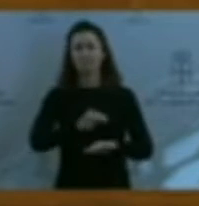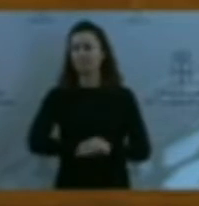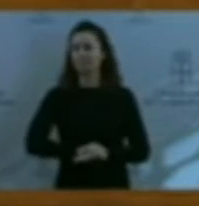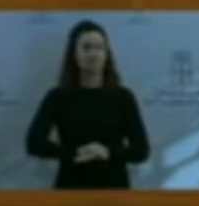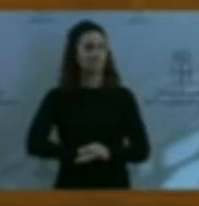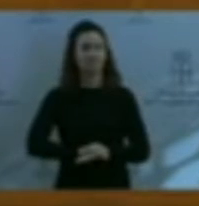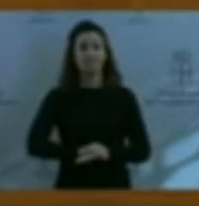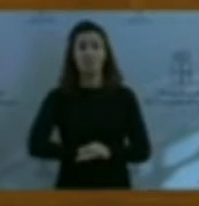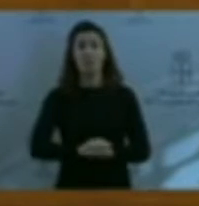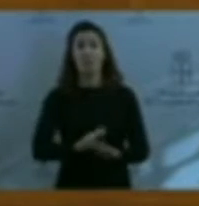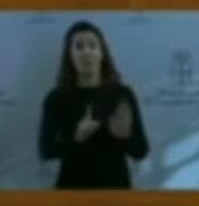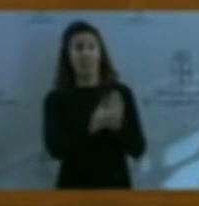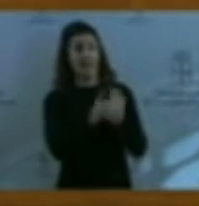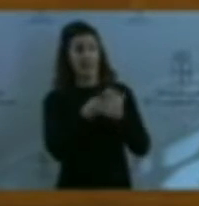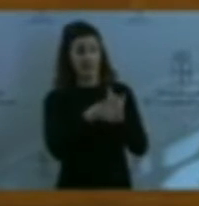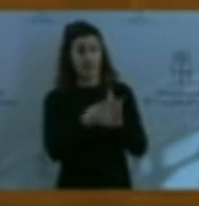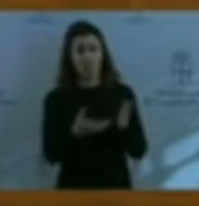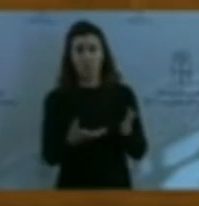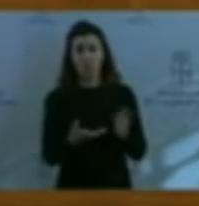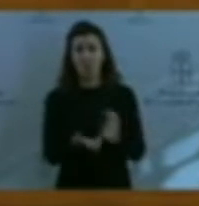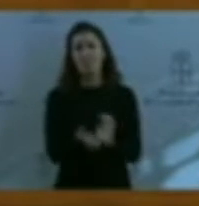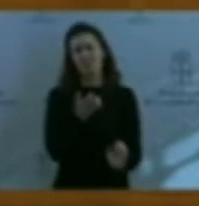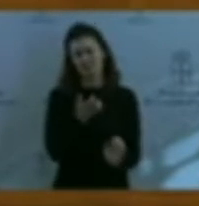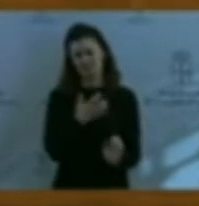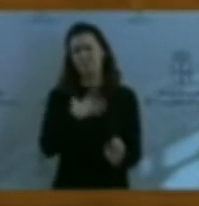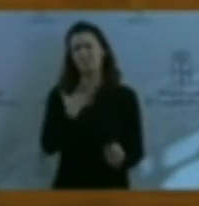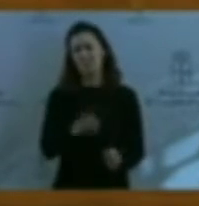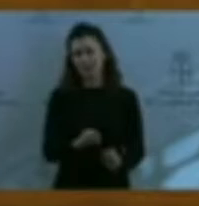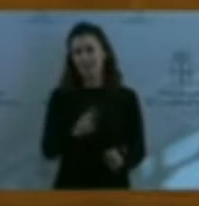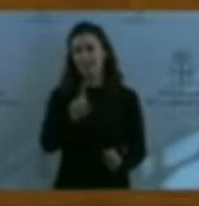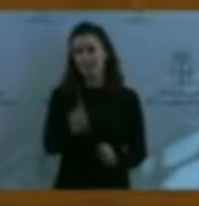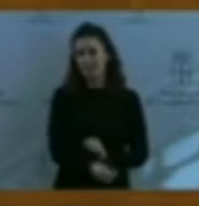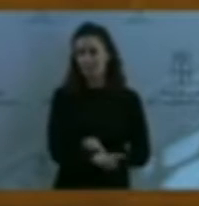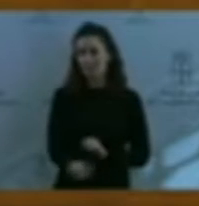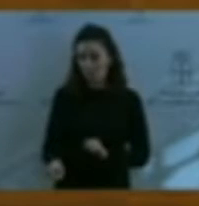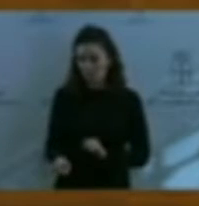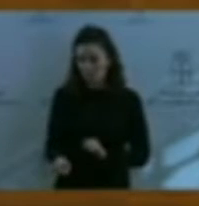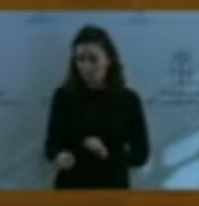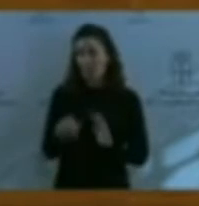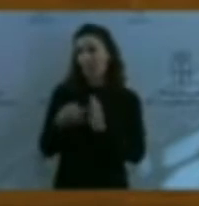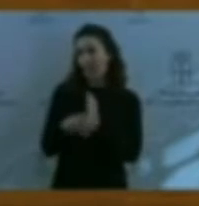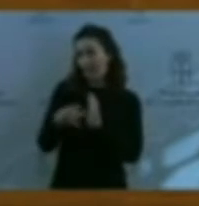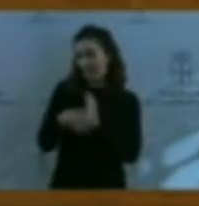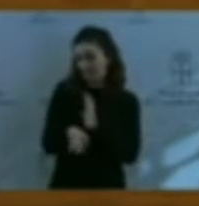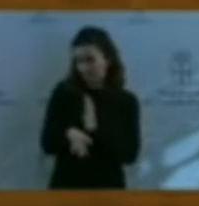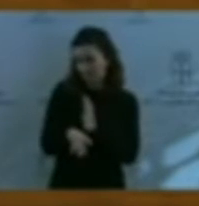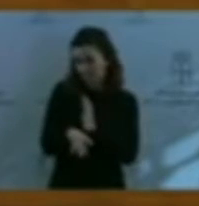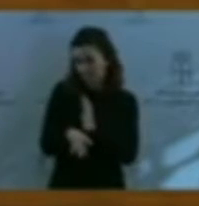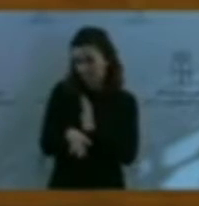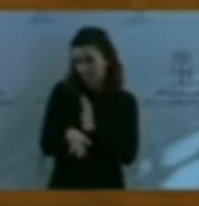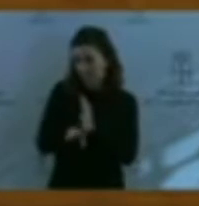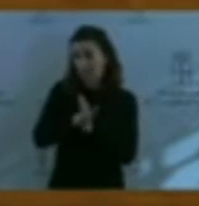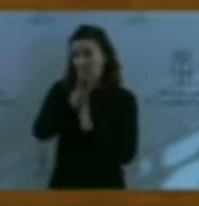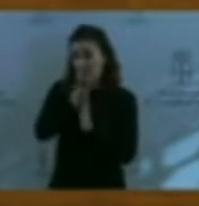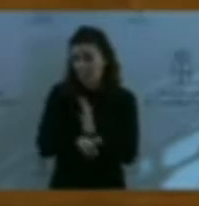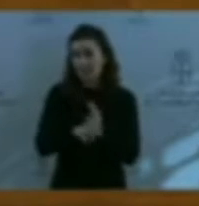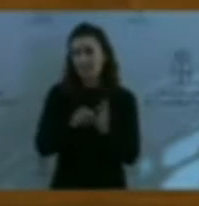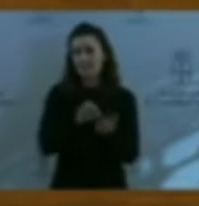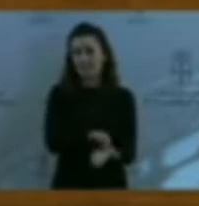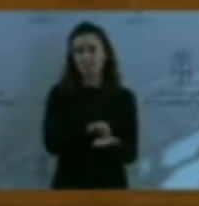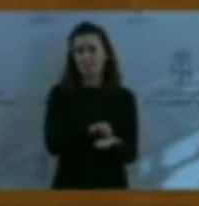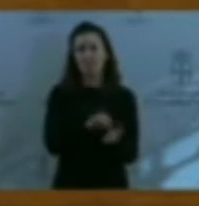la viabilidad y la calidad, la viabilidad del servicio y la calidad del servicio, se le